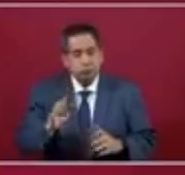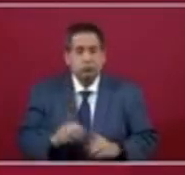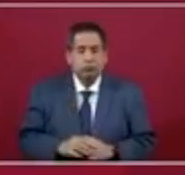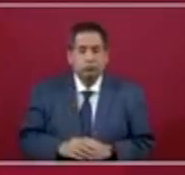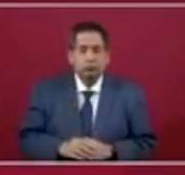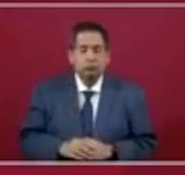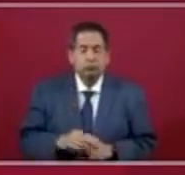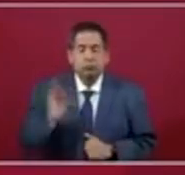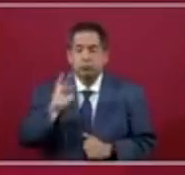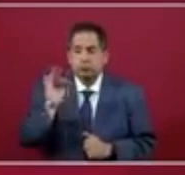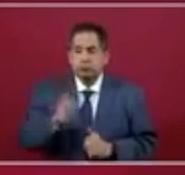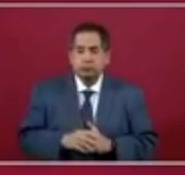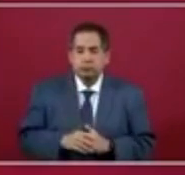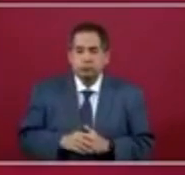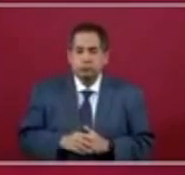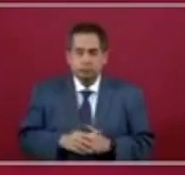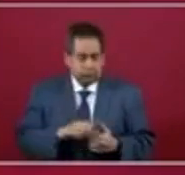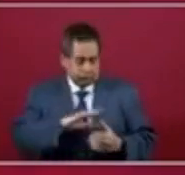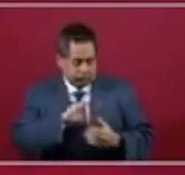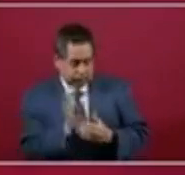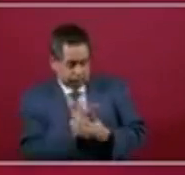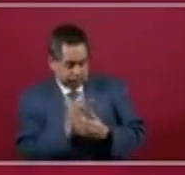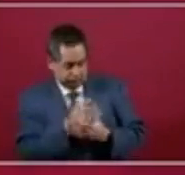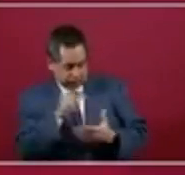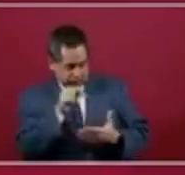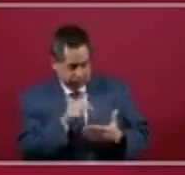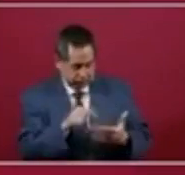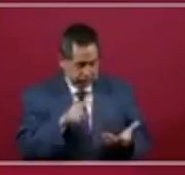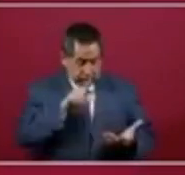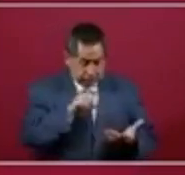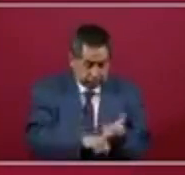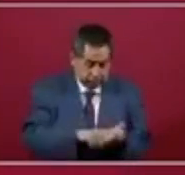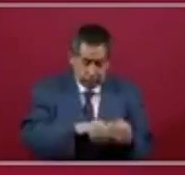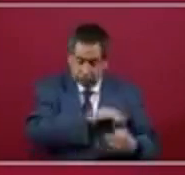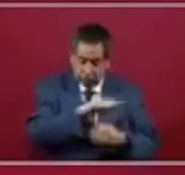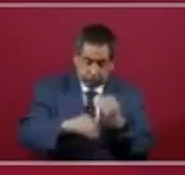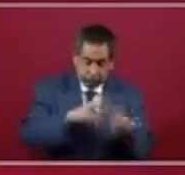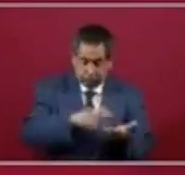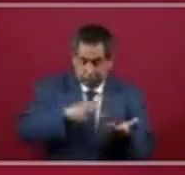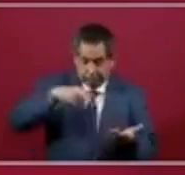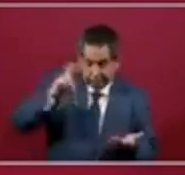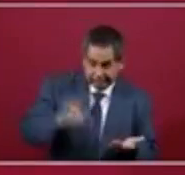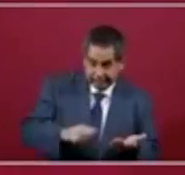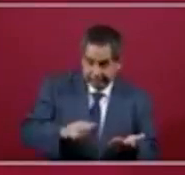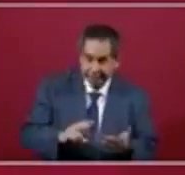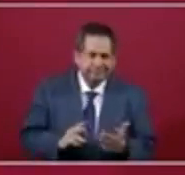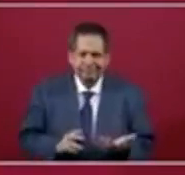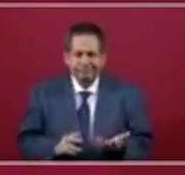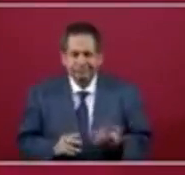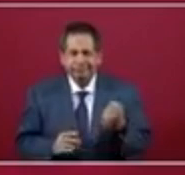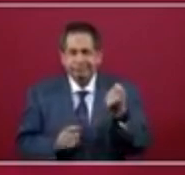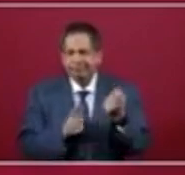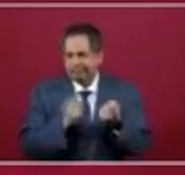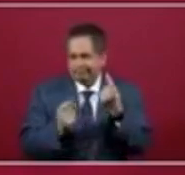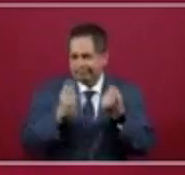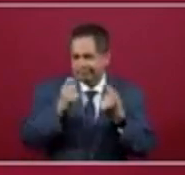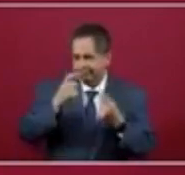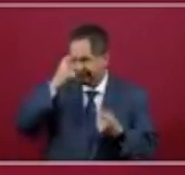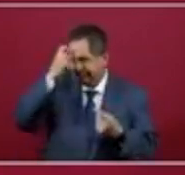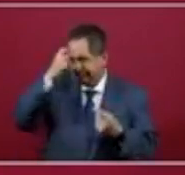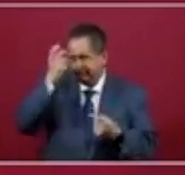de que no todo lo que ahí se dice es cierto, ahí hay muchos inventos.